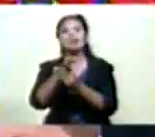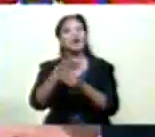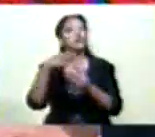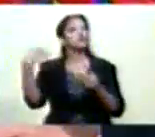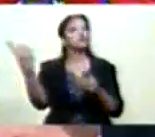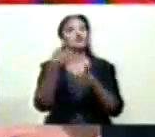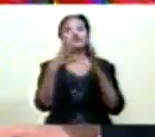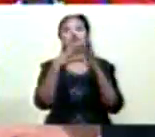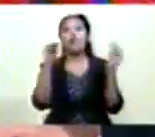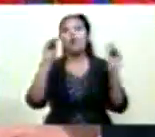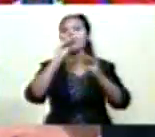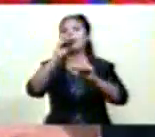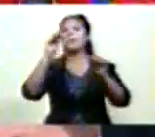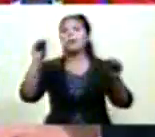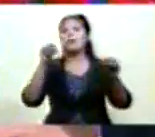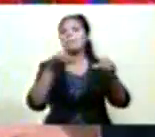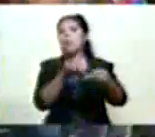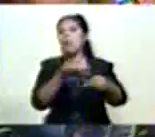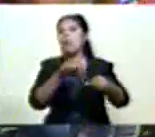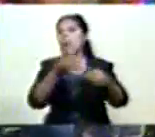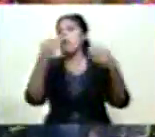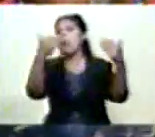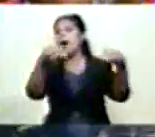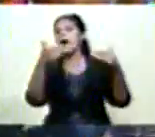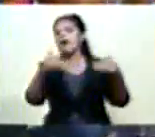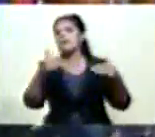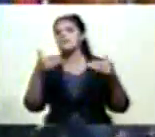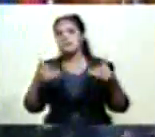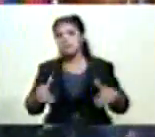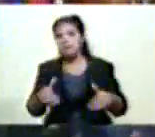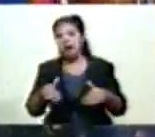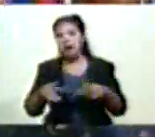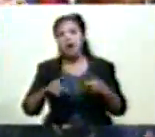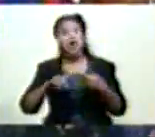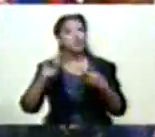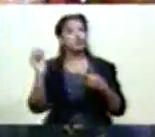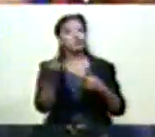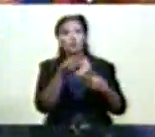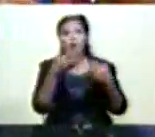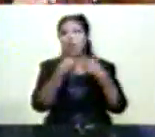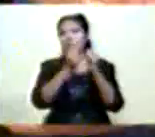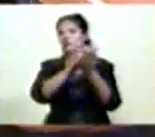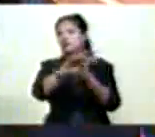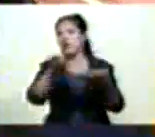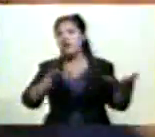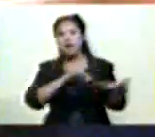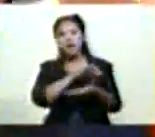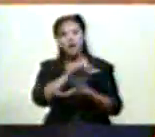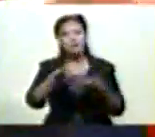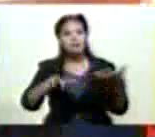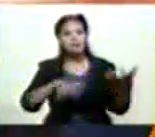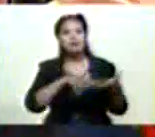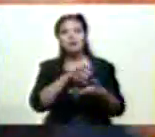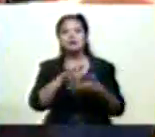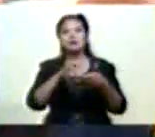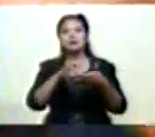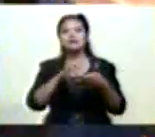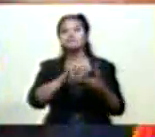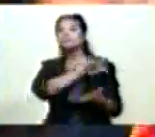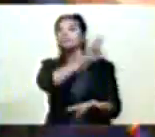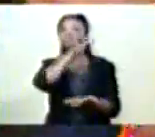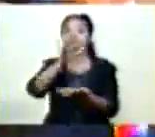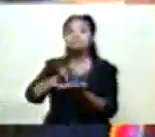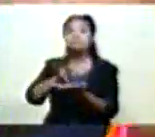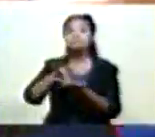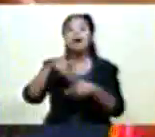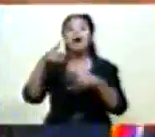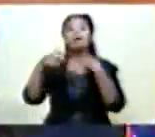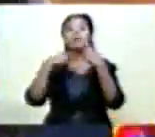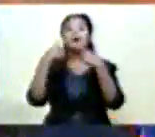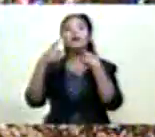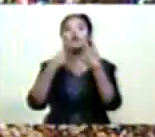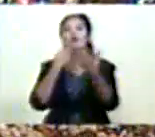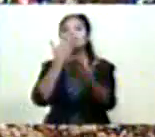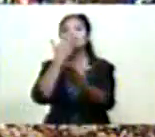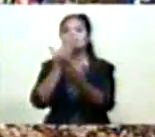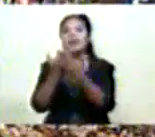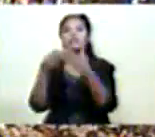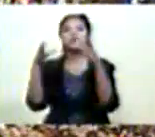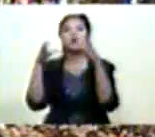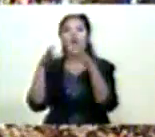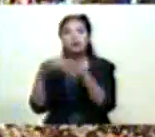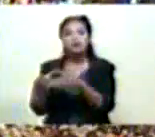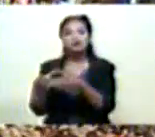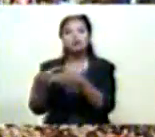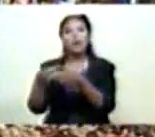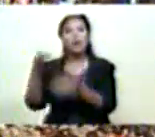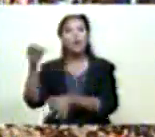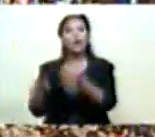que convocaron la guarimba, todos los que convocaron la violencia, se presenten a declarar ante la Comisión de la